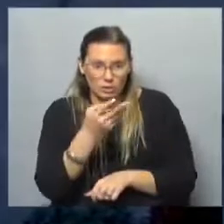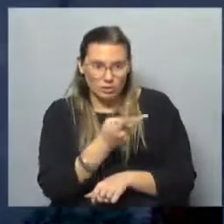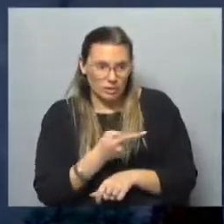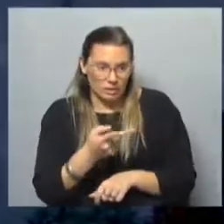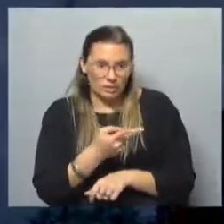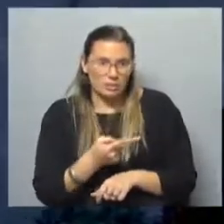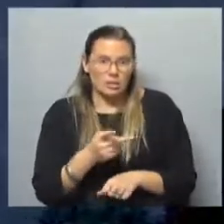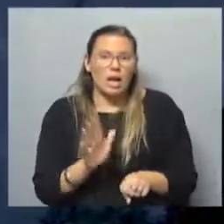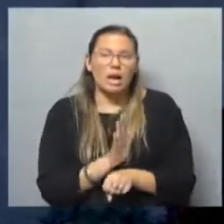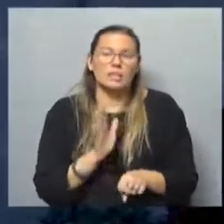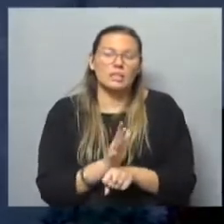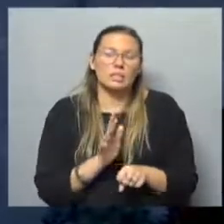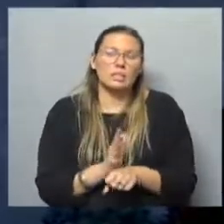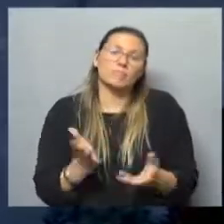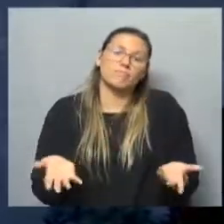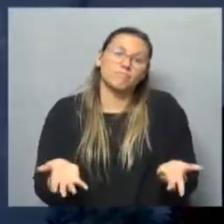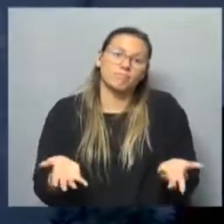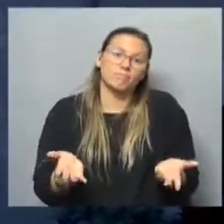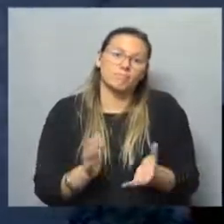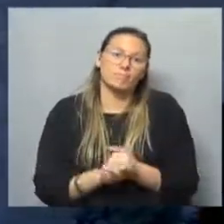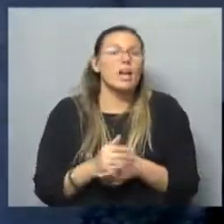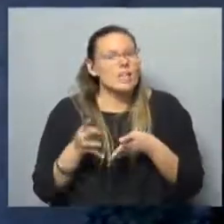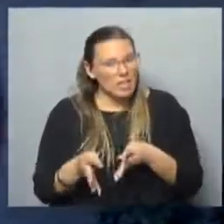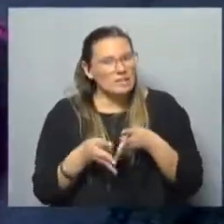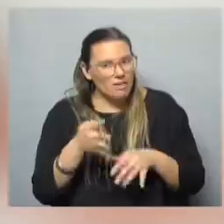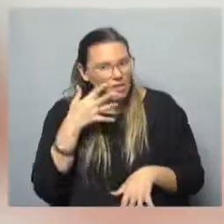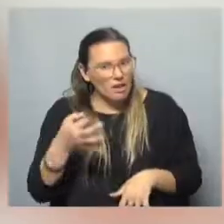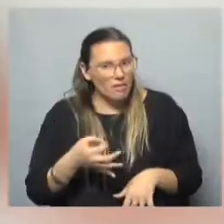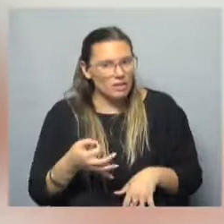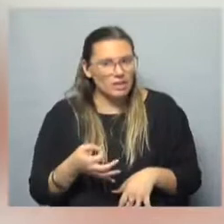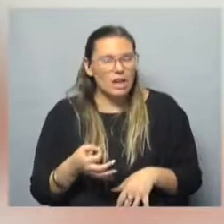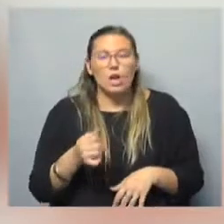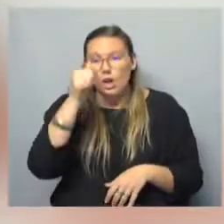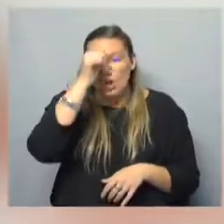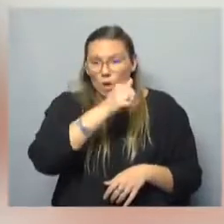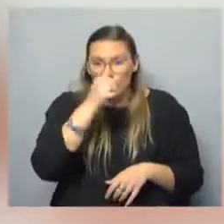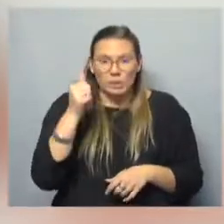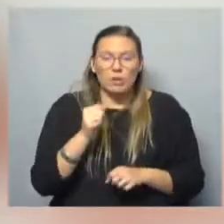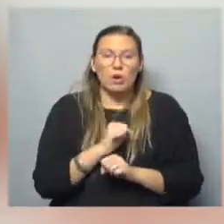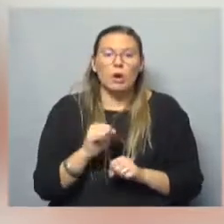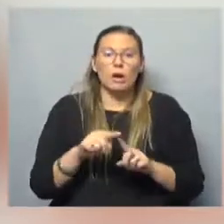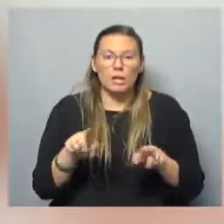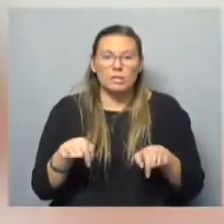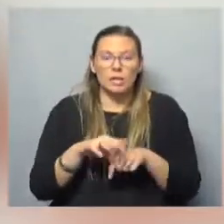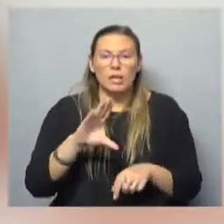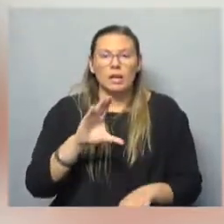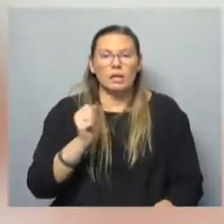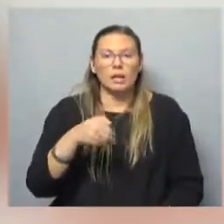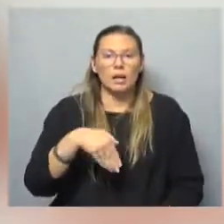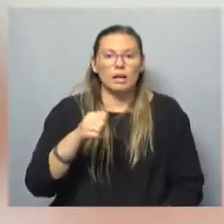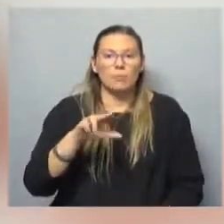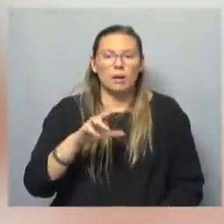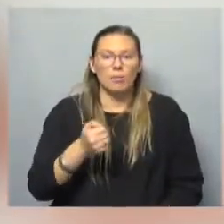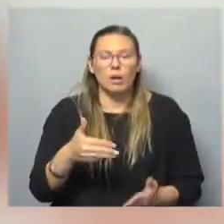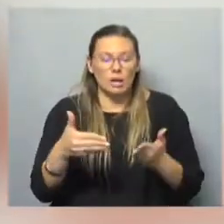iban teniendo. Así que bueno, todo un desafío, la verdad. Todos los domingos los esperamos en Sala Camacuá y en